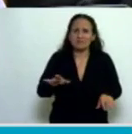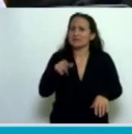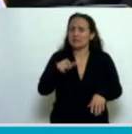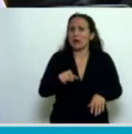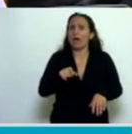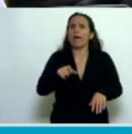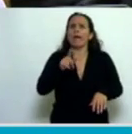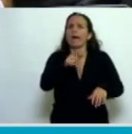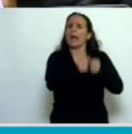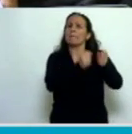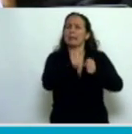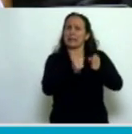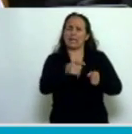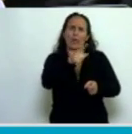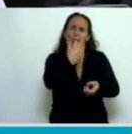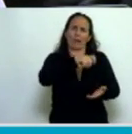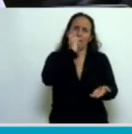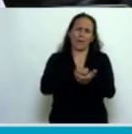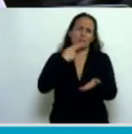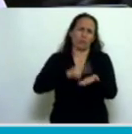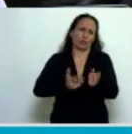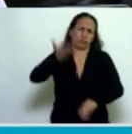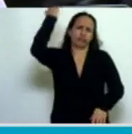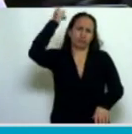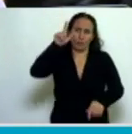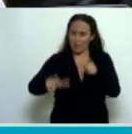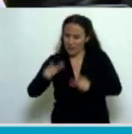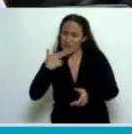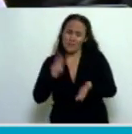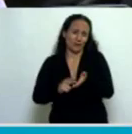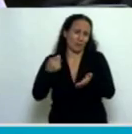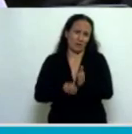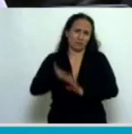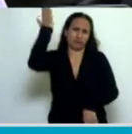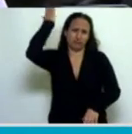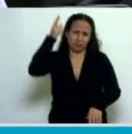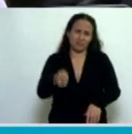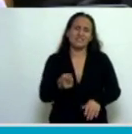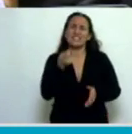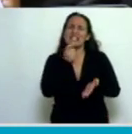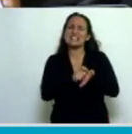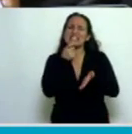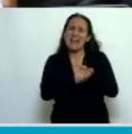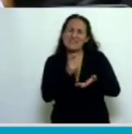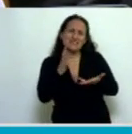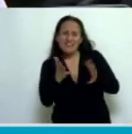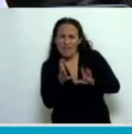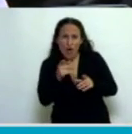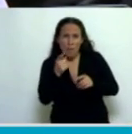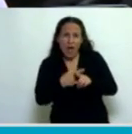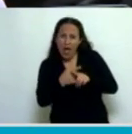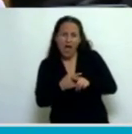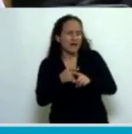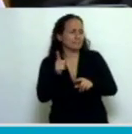se castigan a las empresas y a los ciudadanos, la destrucción del sistema de estadística que equivale a romper la brújula y